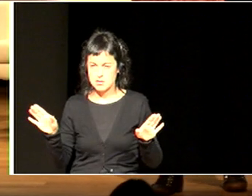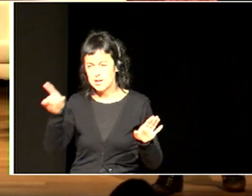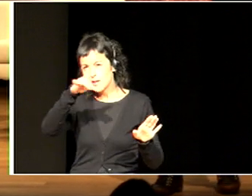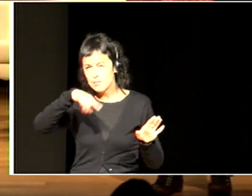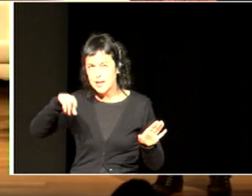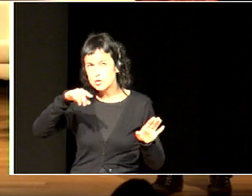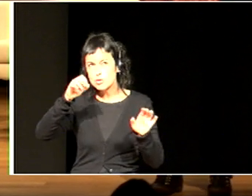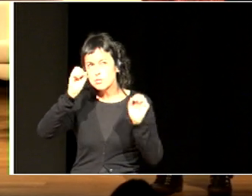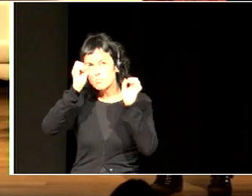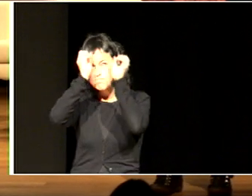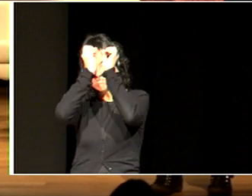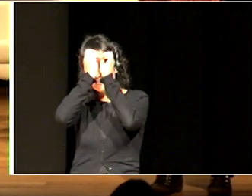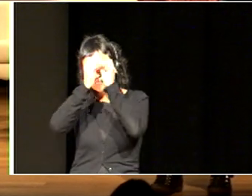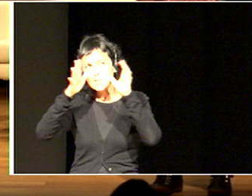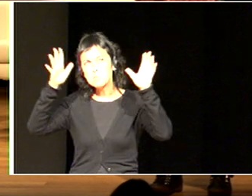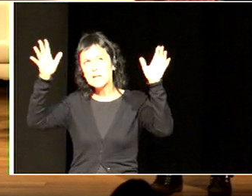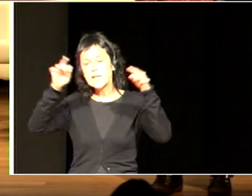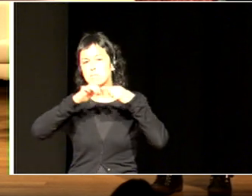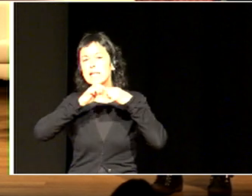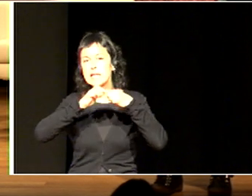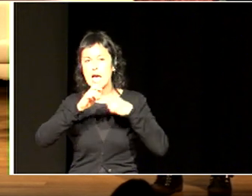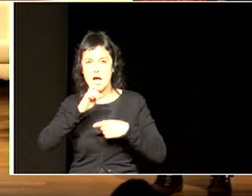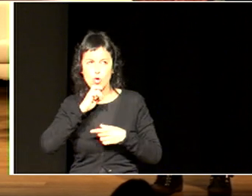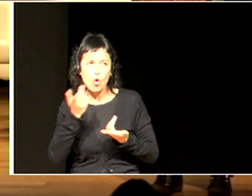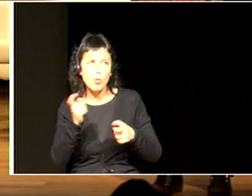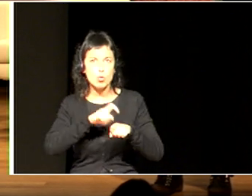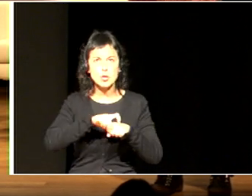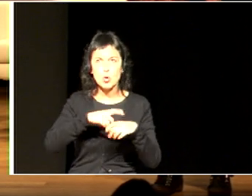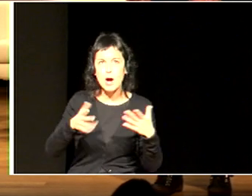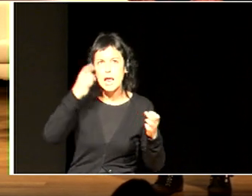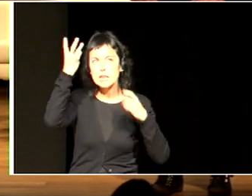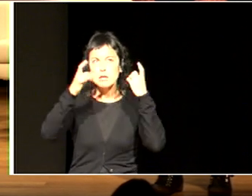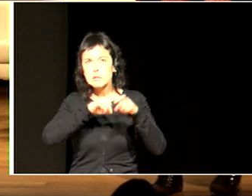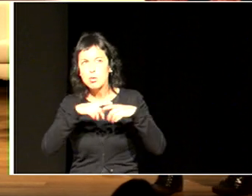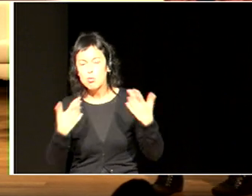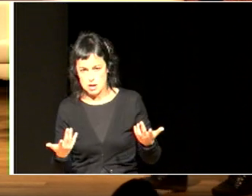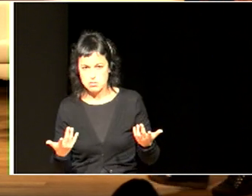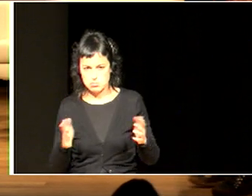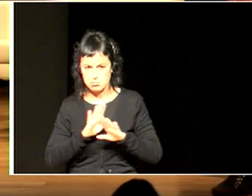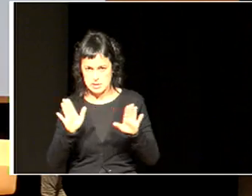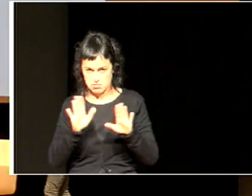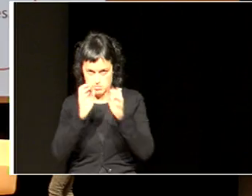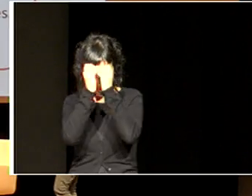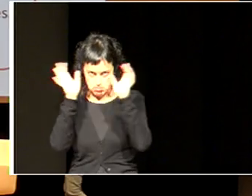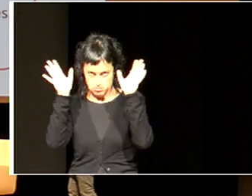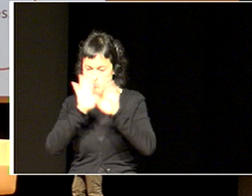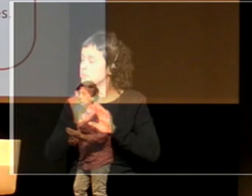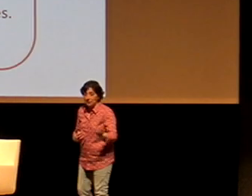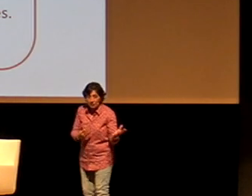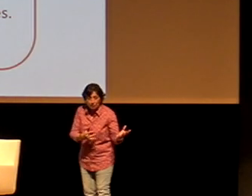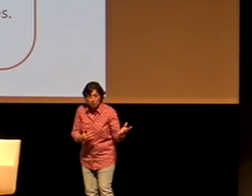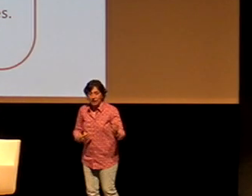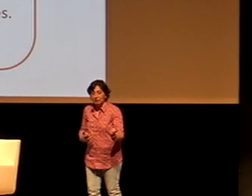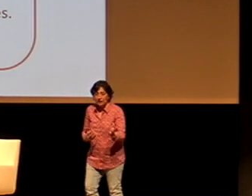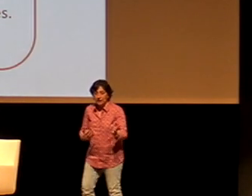visualices cómo serían esos materiales de qué tipo qué tipo de actividades podríamos proponer para educación infantil os